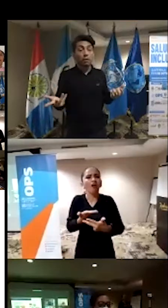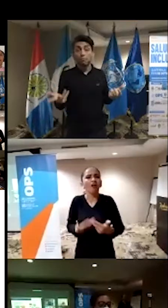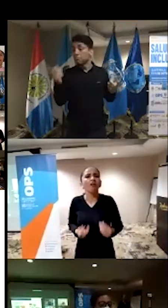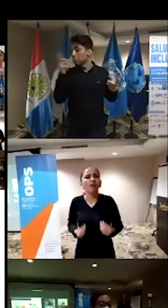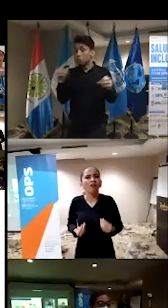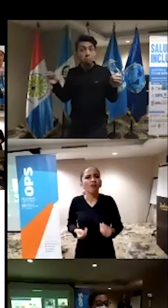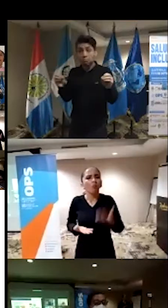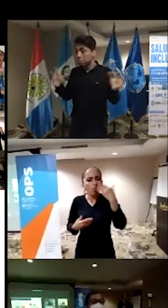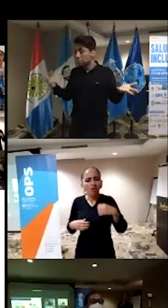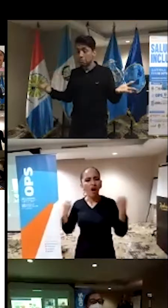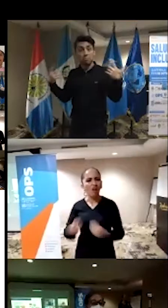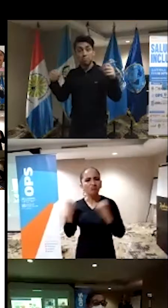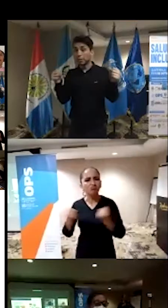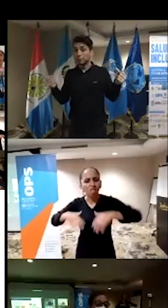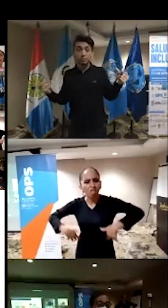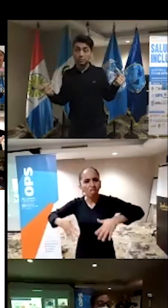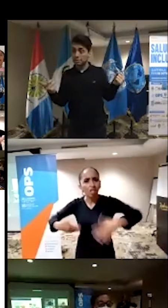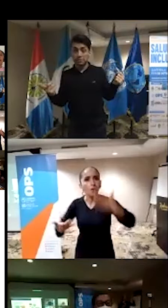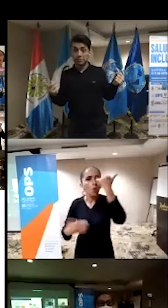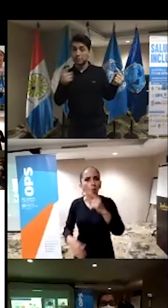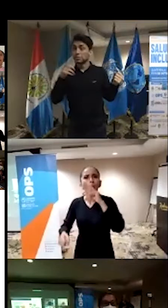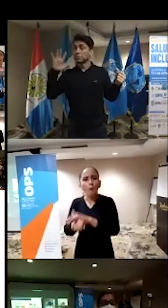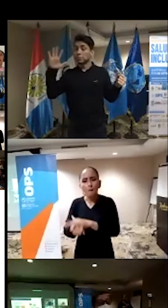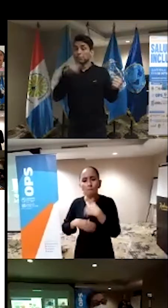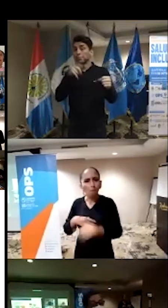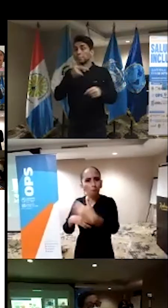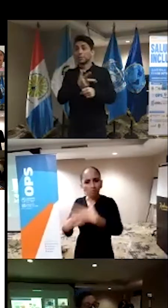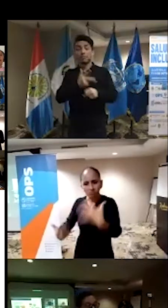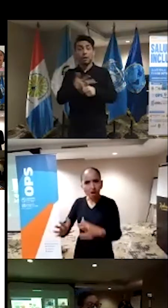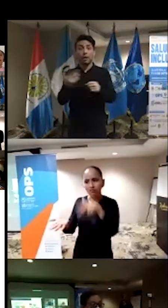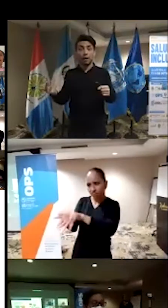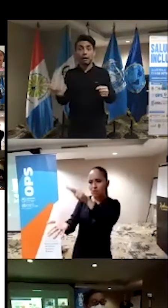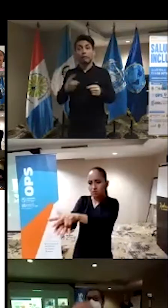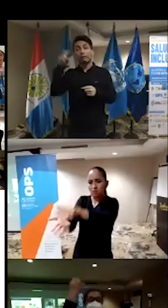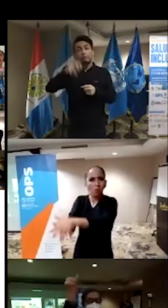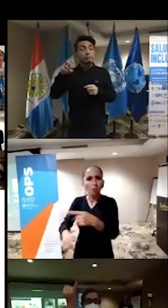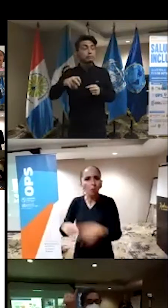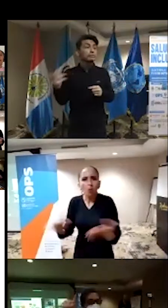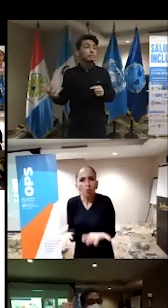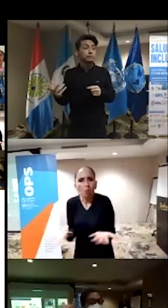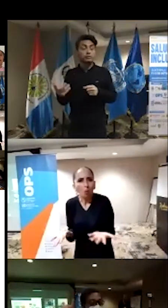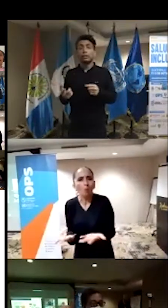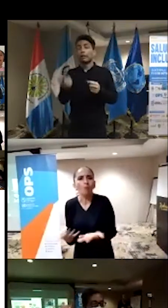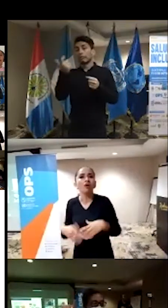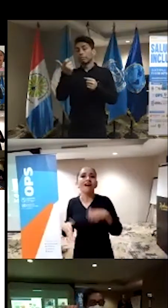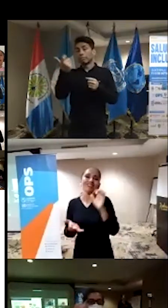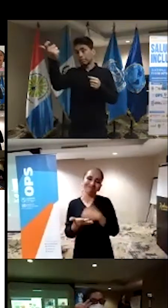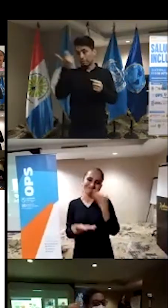no da la acción de cumplir con los compromisos asumidos, en donde necesita